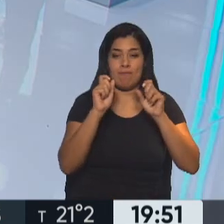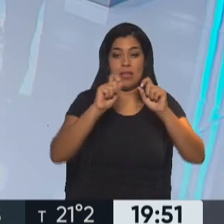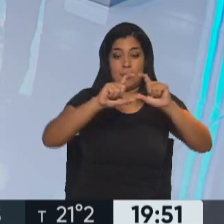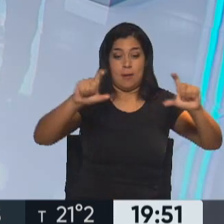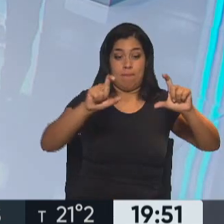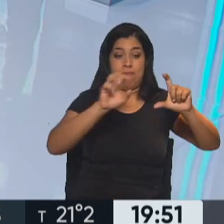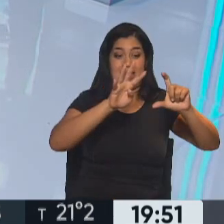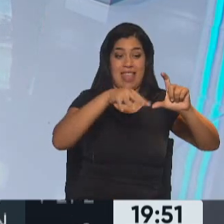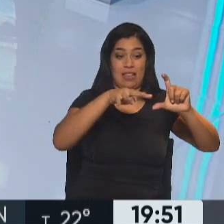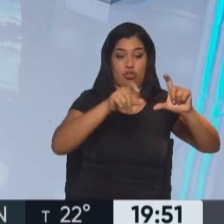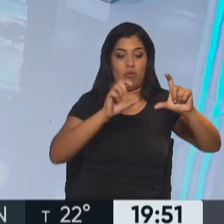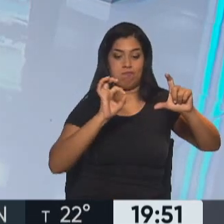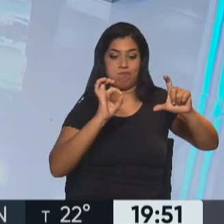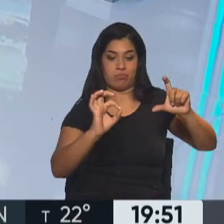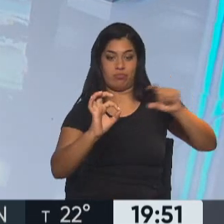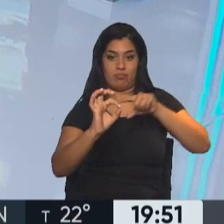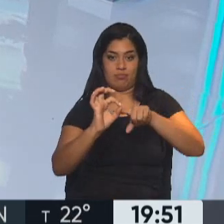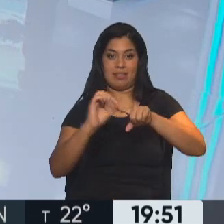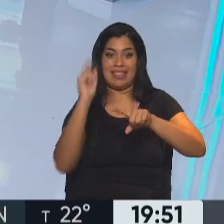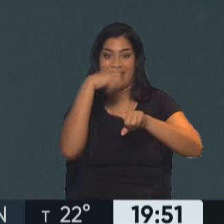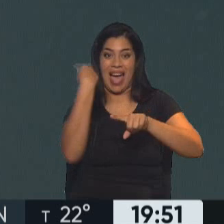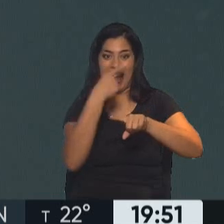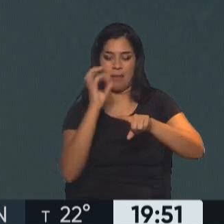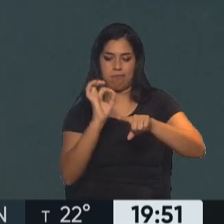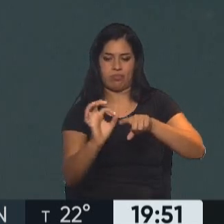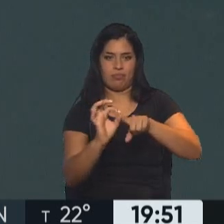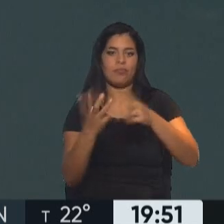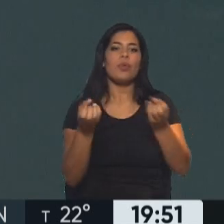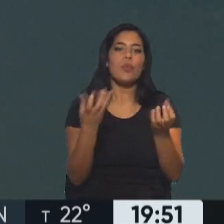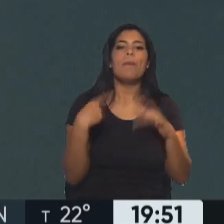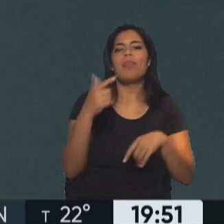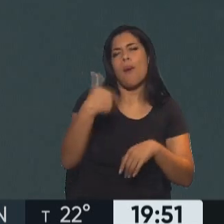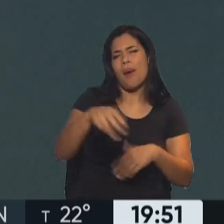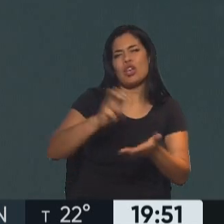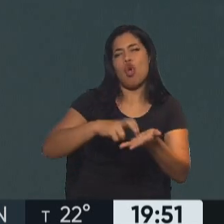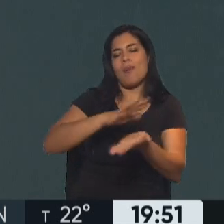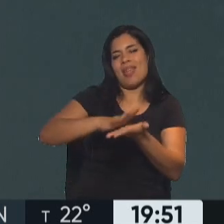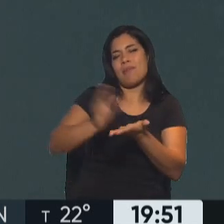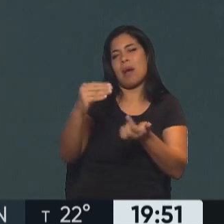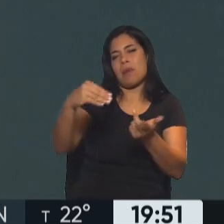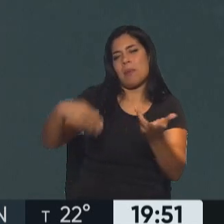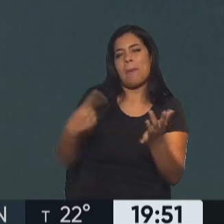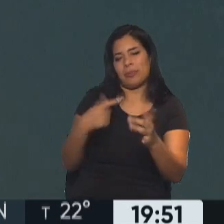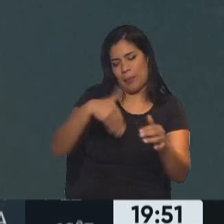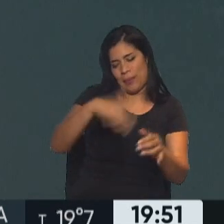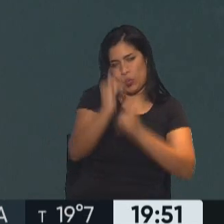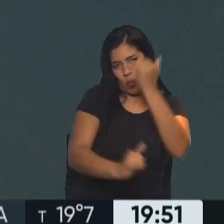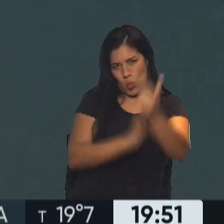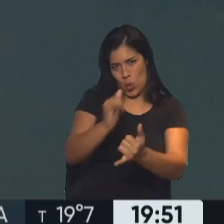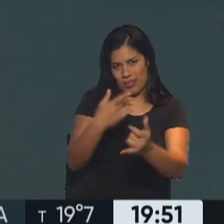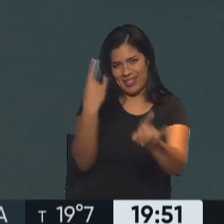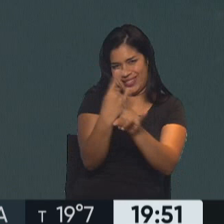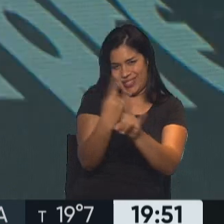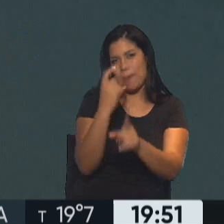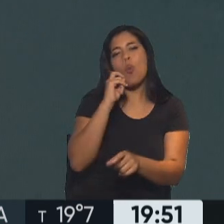Para comprenderlo. Mira vos, ¿eh? Después va a haber más novedades, pero te las voy a contar cuando sucedan, porque siempre hay noticias de WhatsApp, entre ellas que se